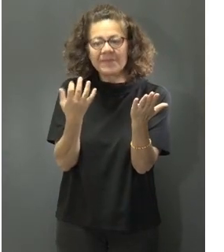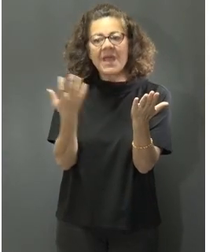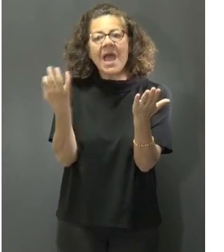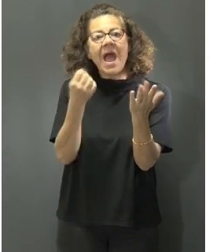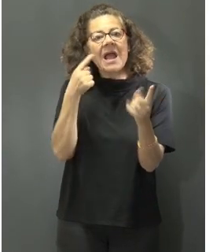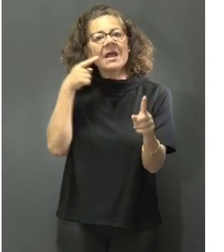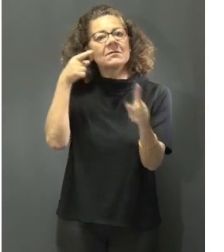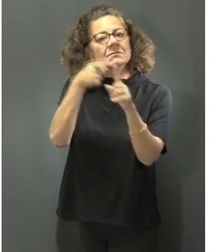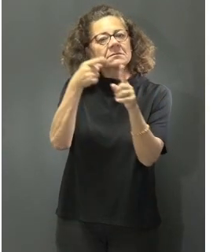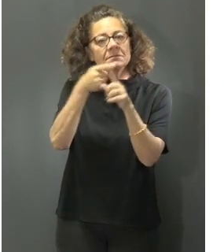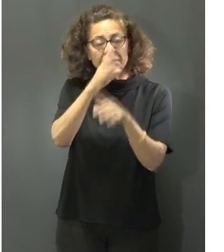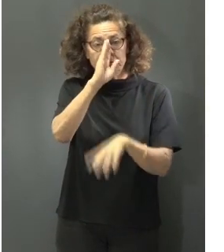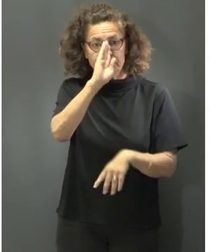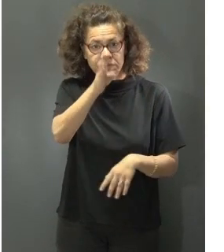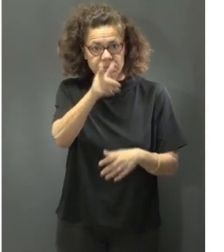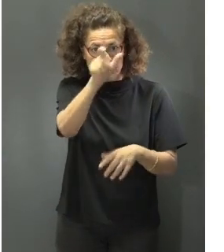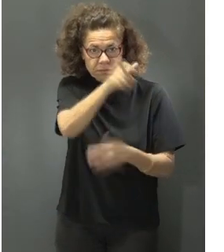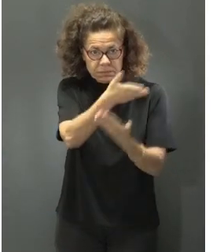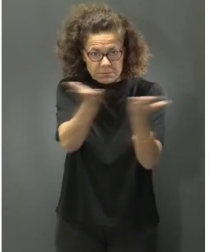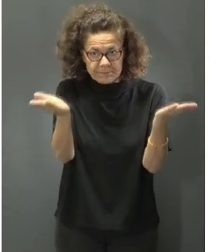objetivo va destinada.